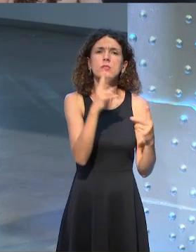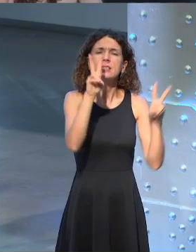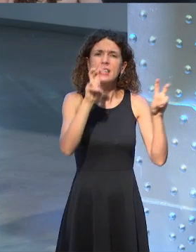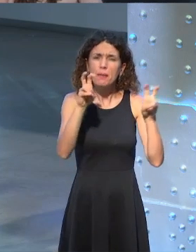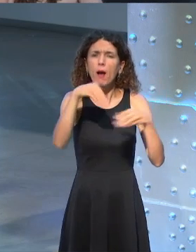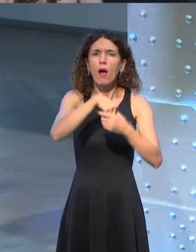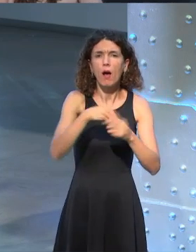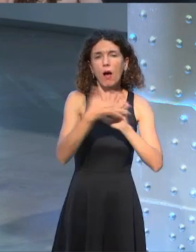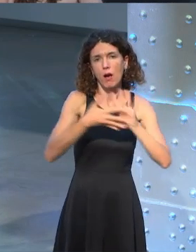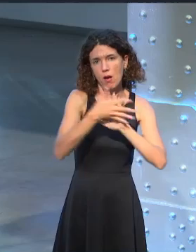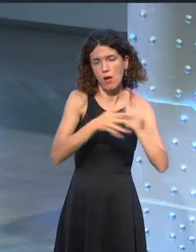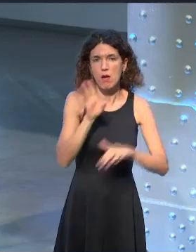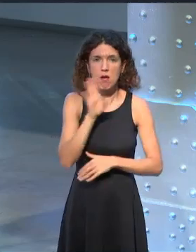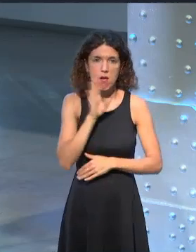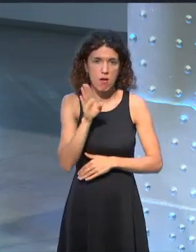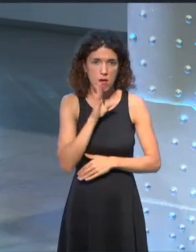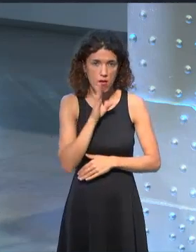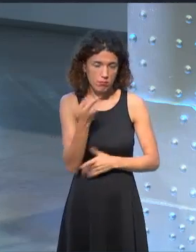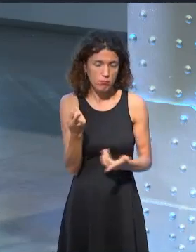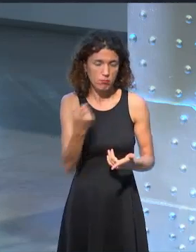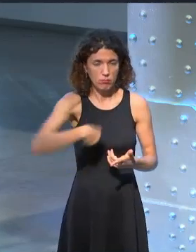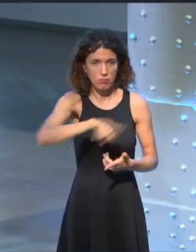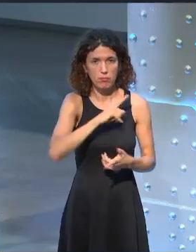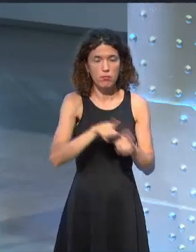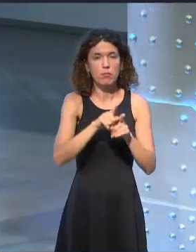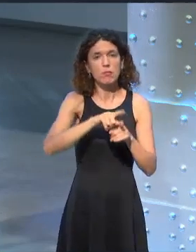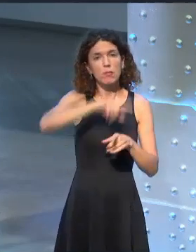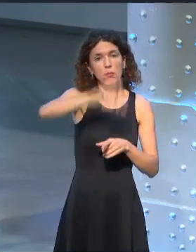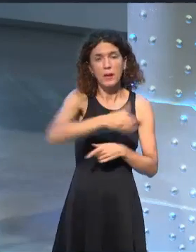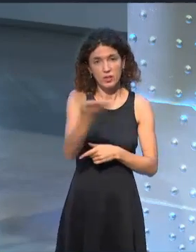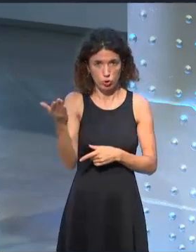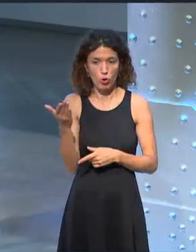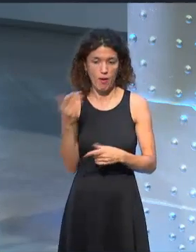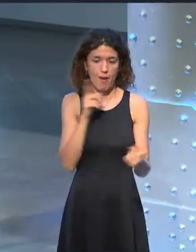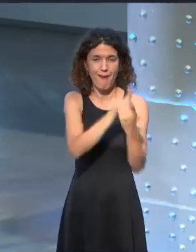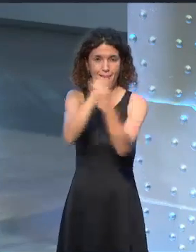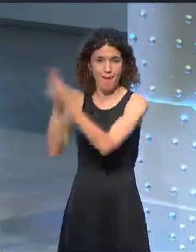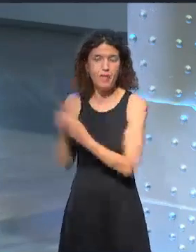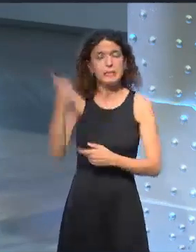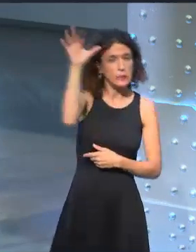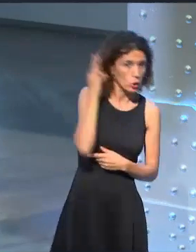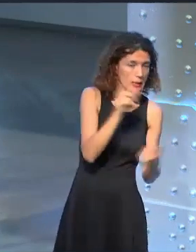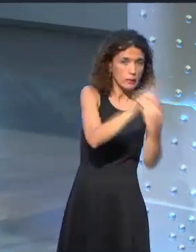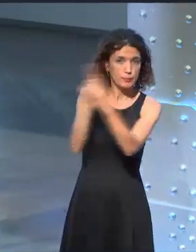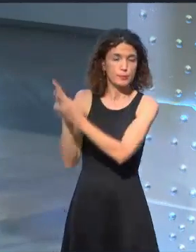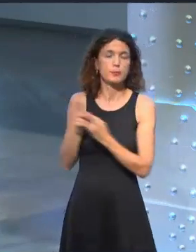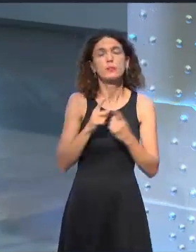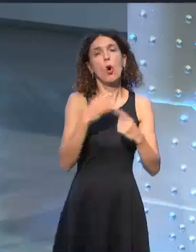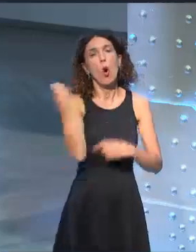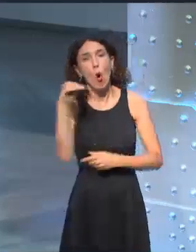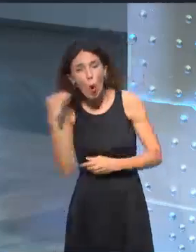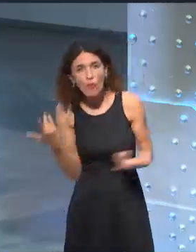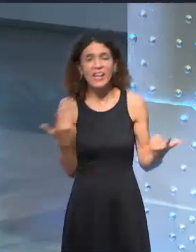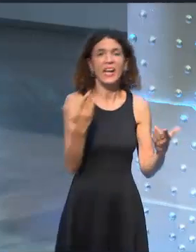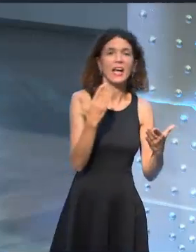las cuestiones que también planteamos a nuestras personas, a las personas que hemos entrevistado, tanto chicos como chicas, jóvenes,